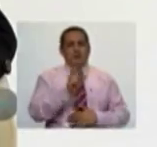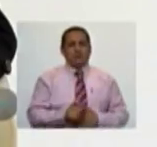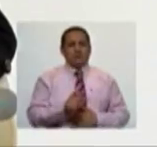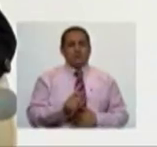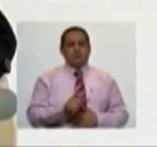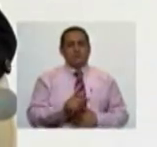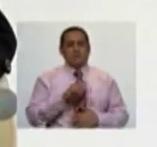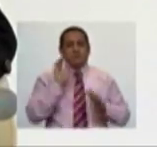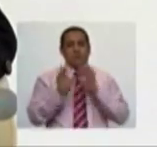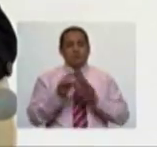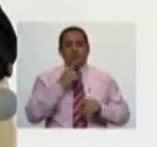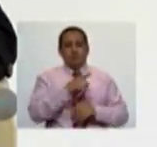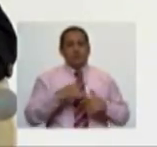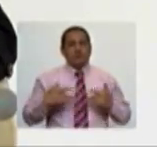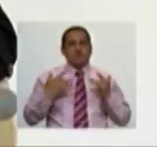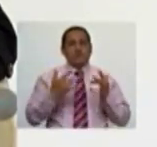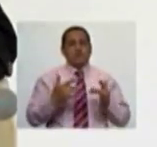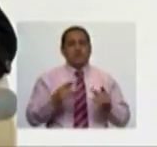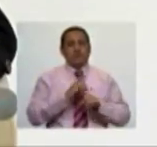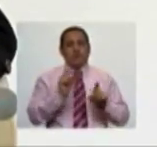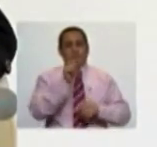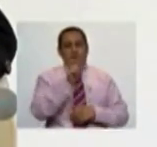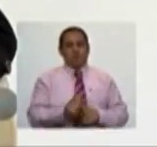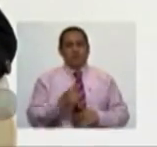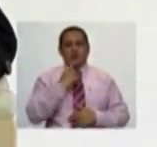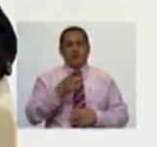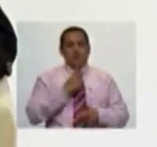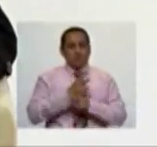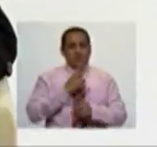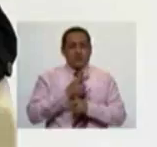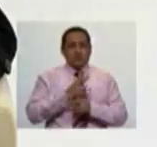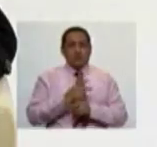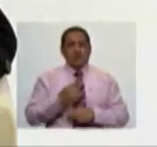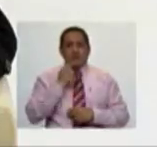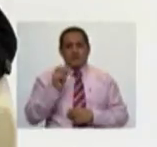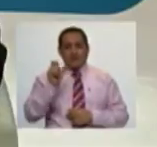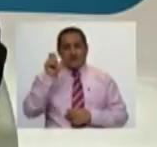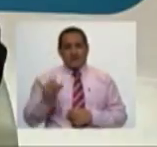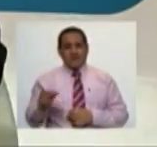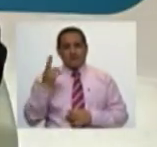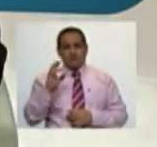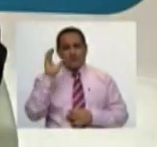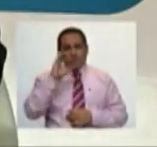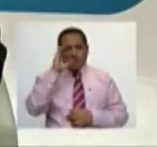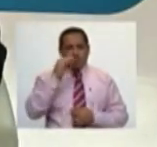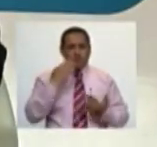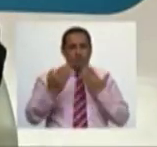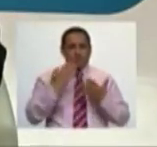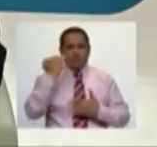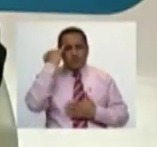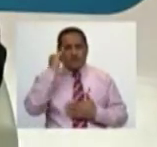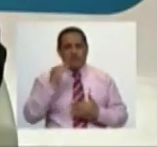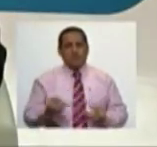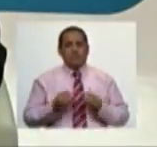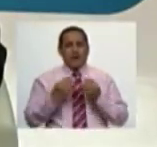ciudadano que no es solidario, un ciudadano que no es prevenido, entonces está usando ese